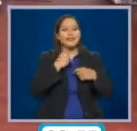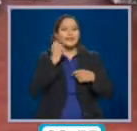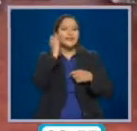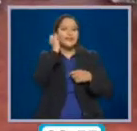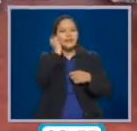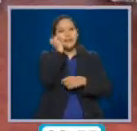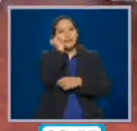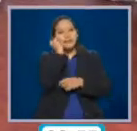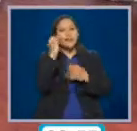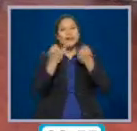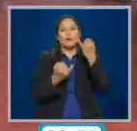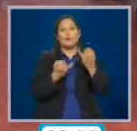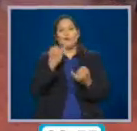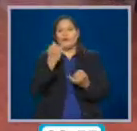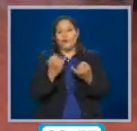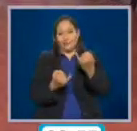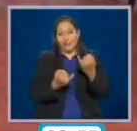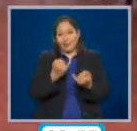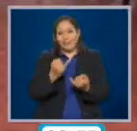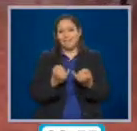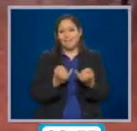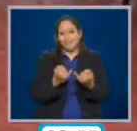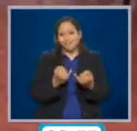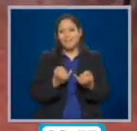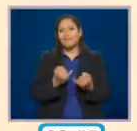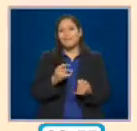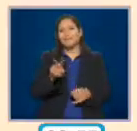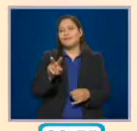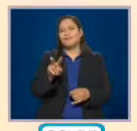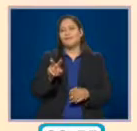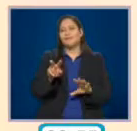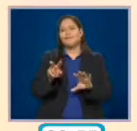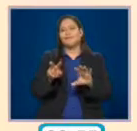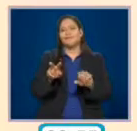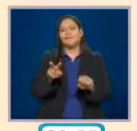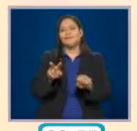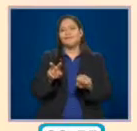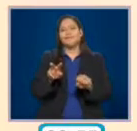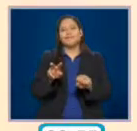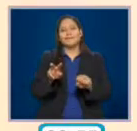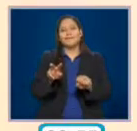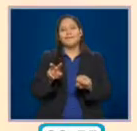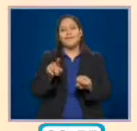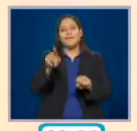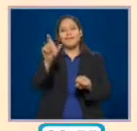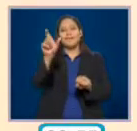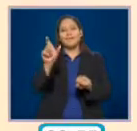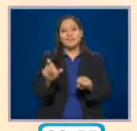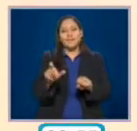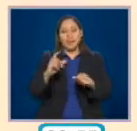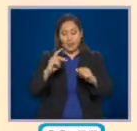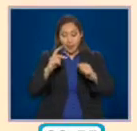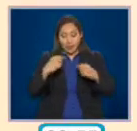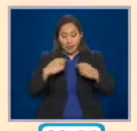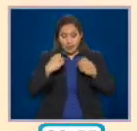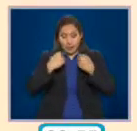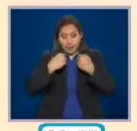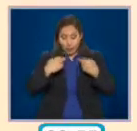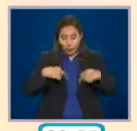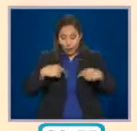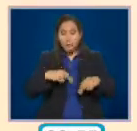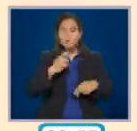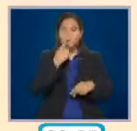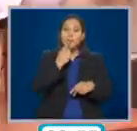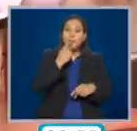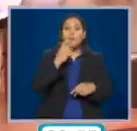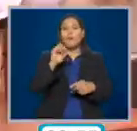artefacto que traigamos. Y entonces eso también está mandando mensajes, lejos de si el saco es rojo o verde,